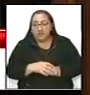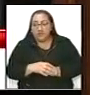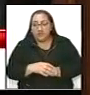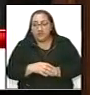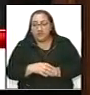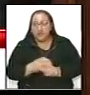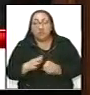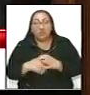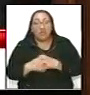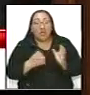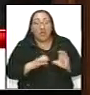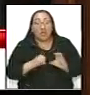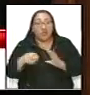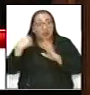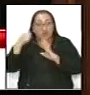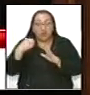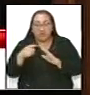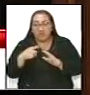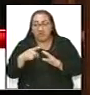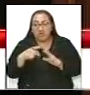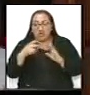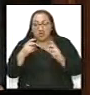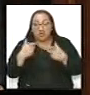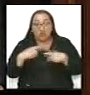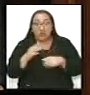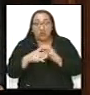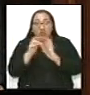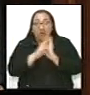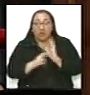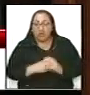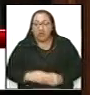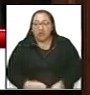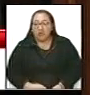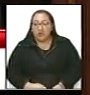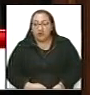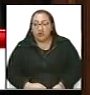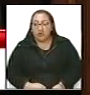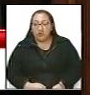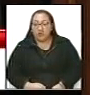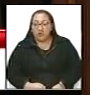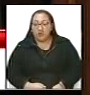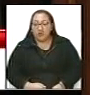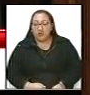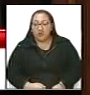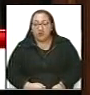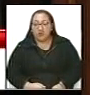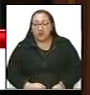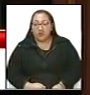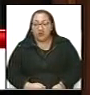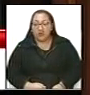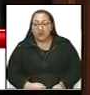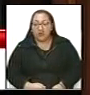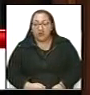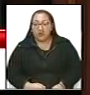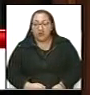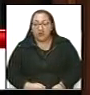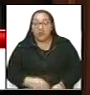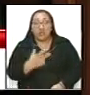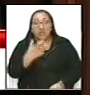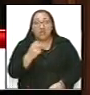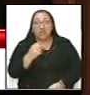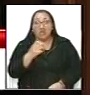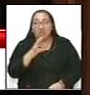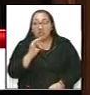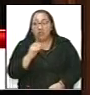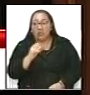incentivo para la actividad cinematográfica y audiovisual regional, el estímulo económico, que no sea de 30 a 40, sino de